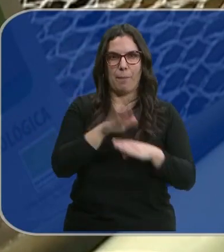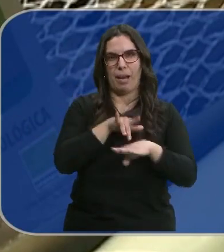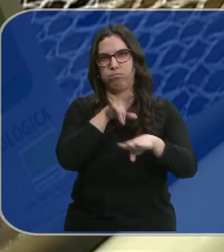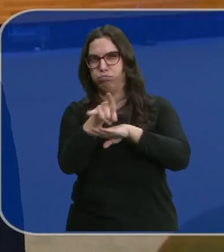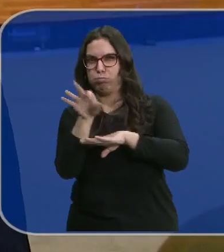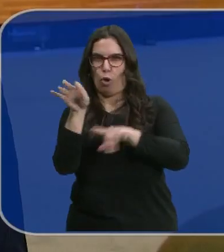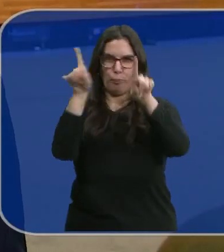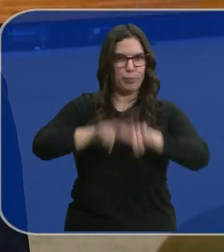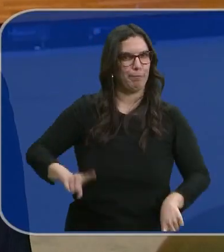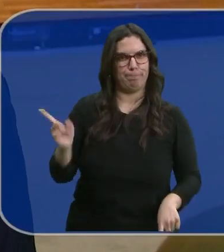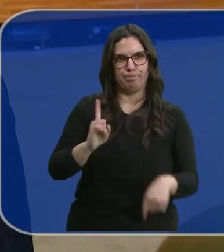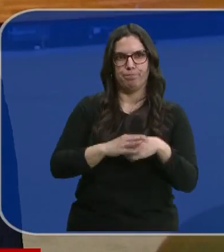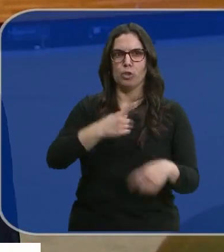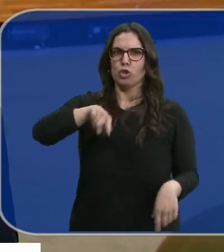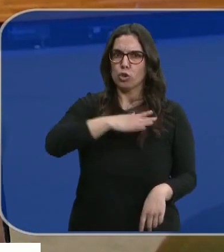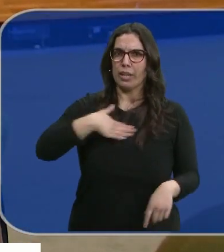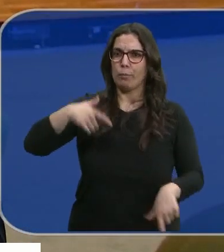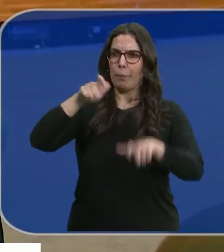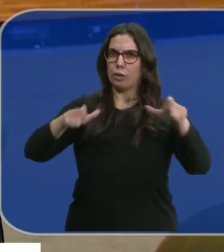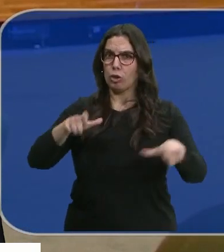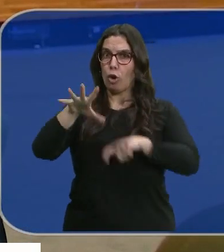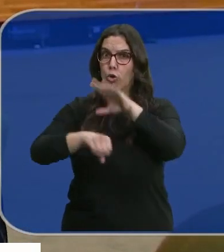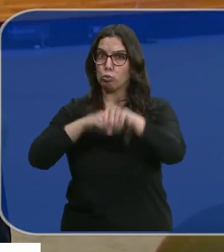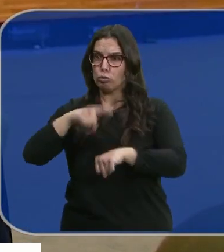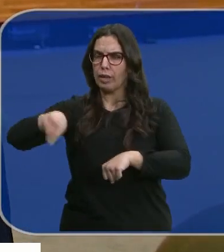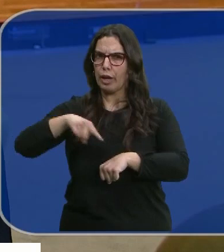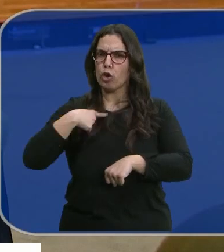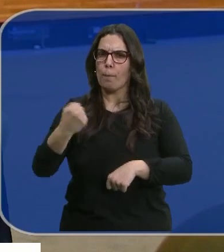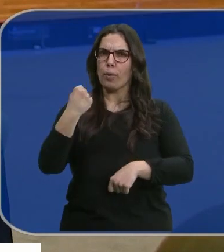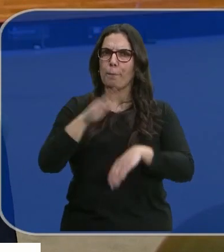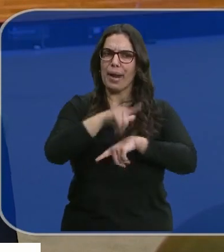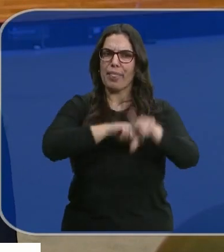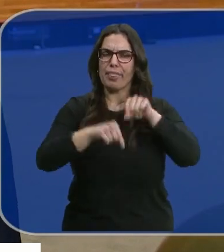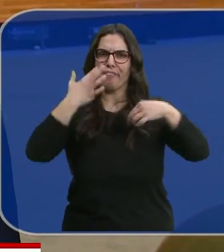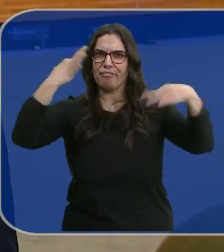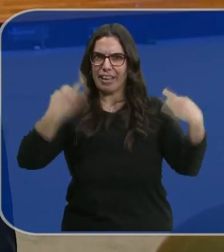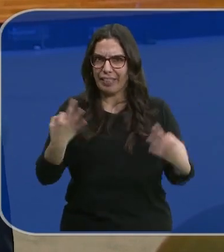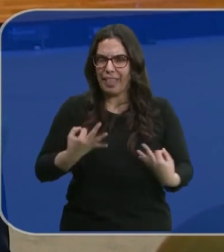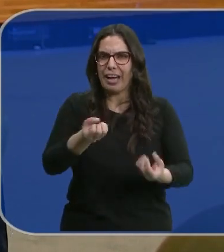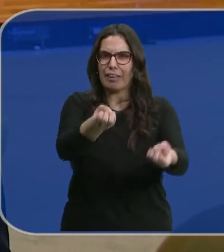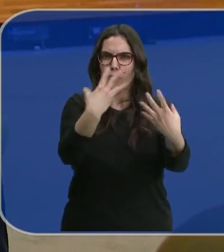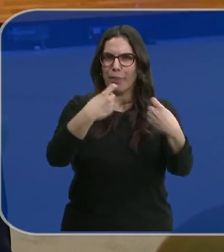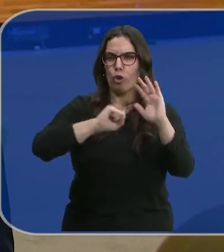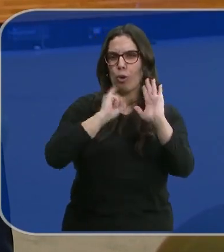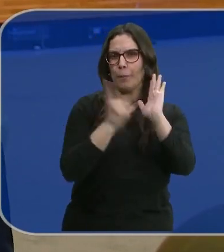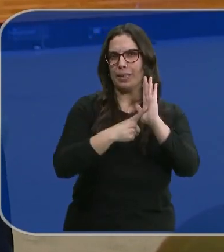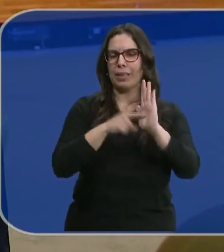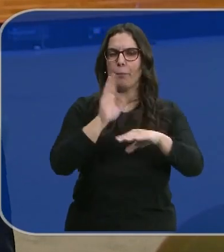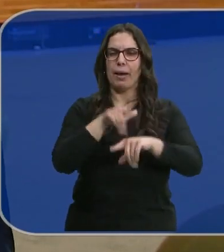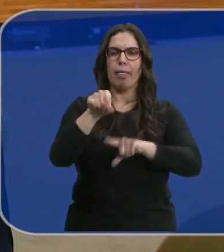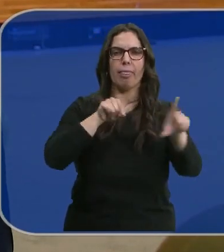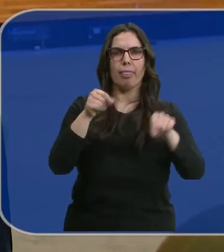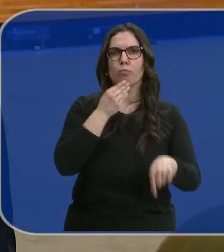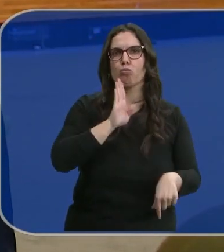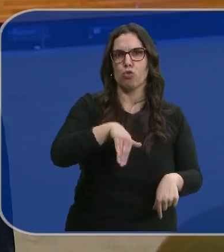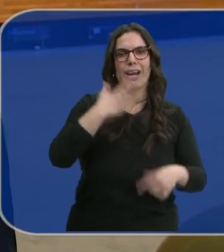engañosas. Queremos que los consumidores tengan el poder de decidir qué tipo de producto comprarán, que tengan información completa para poder participar